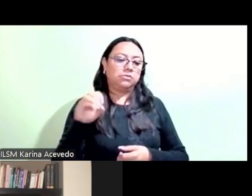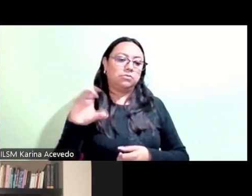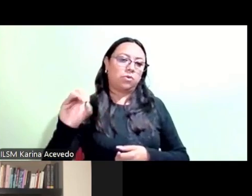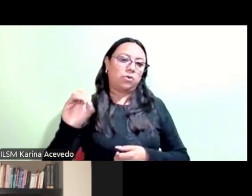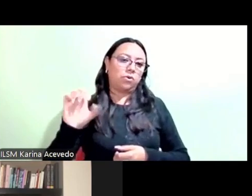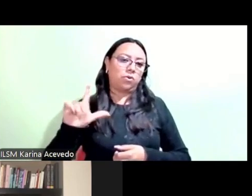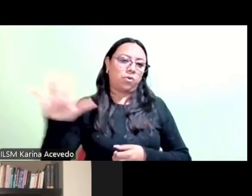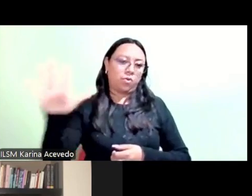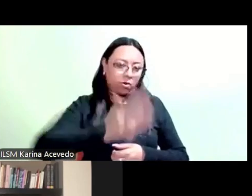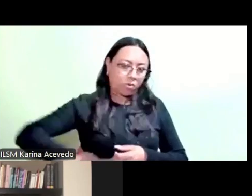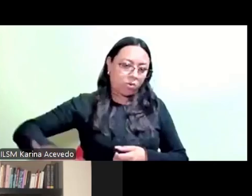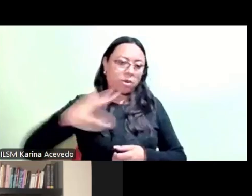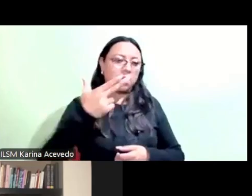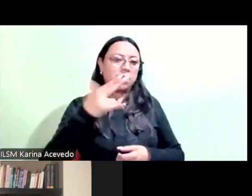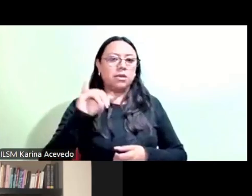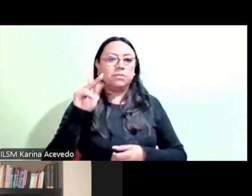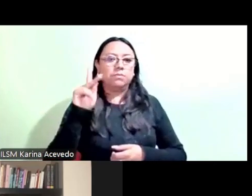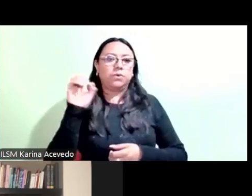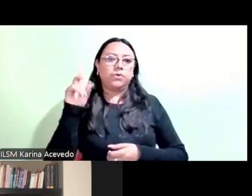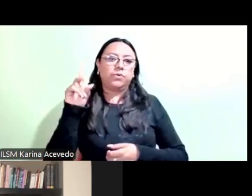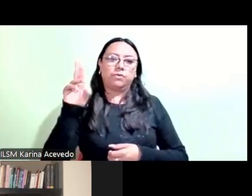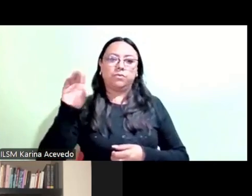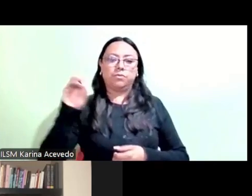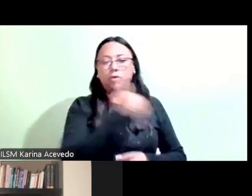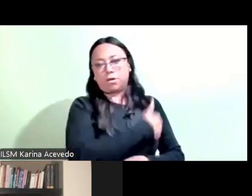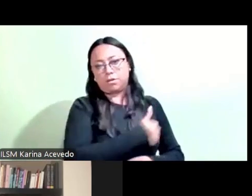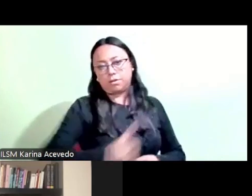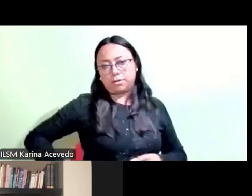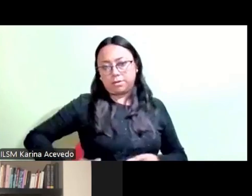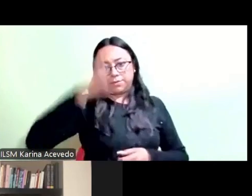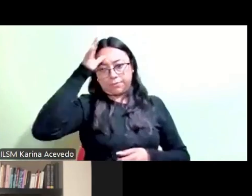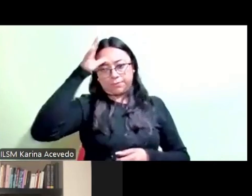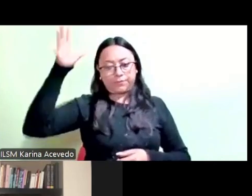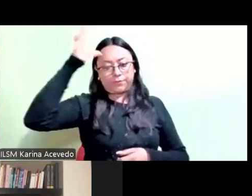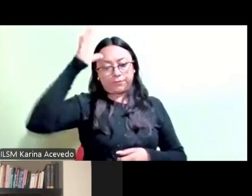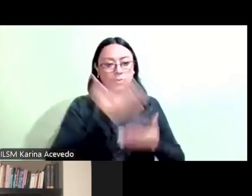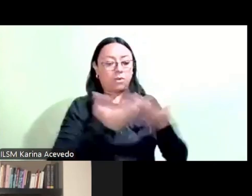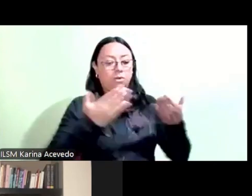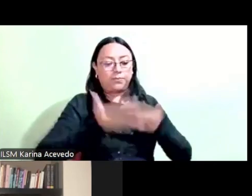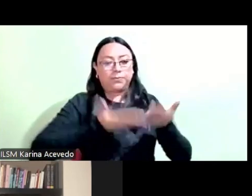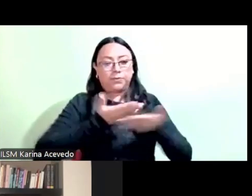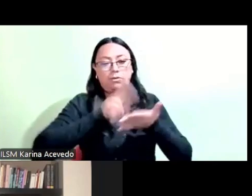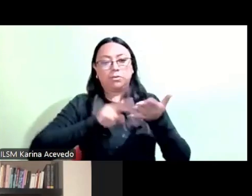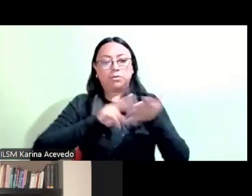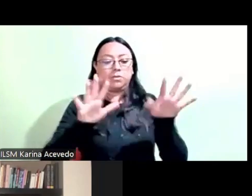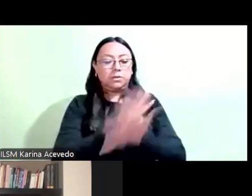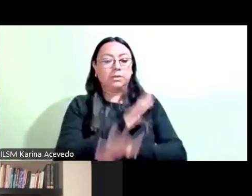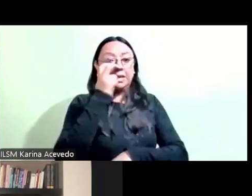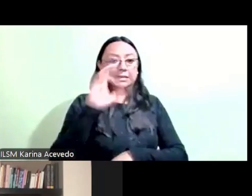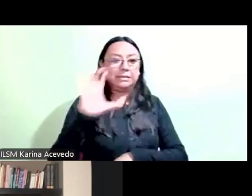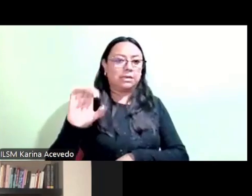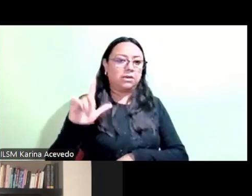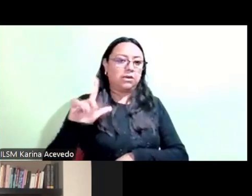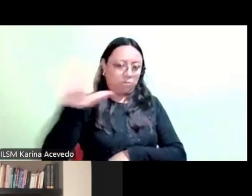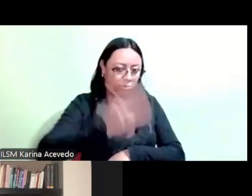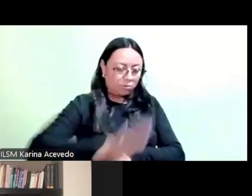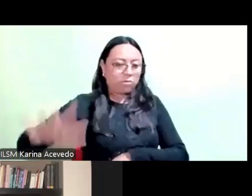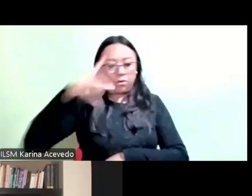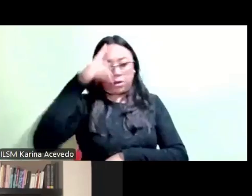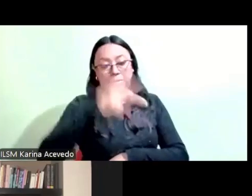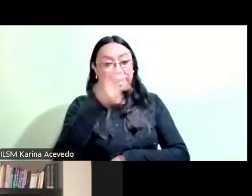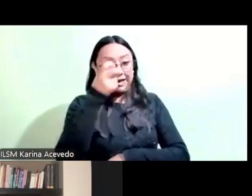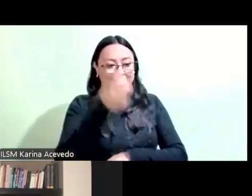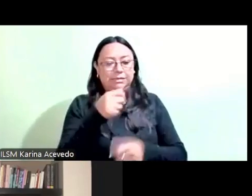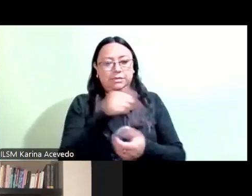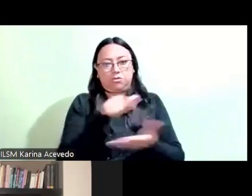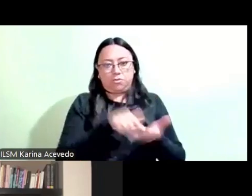La iniciativa que se dictamina propone la modificación al programa parcial de desarrollo urbano de la colonia Hipódromo para el efecto de que al inmueble de referencia,